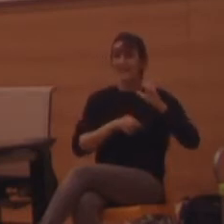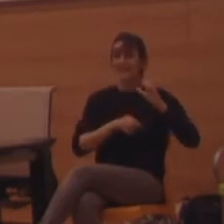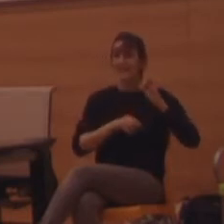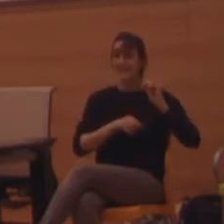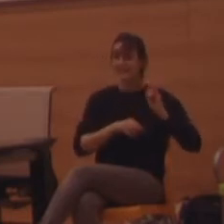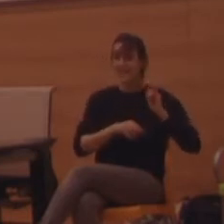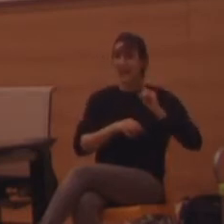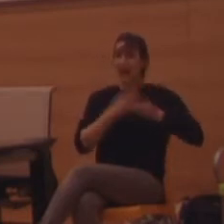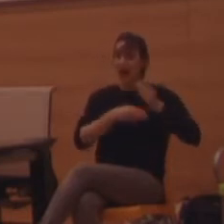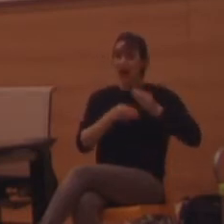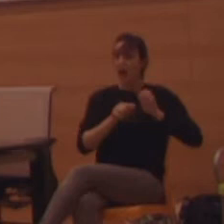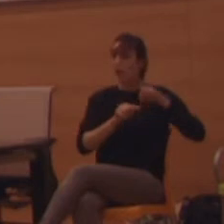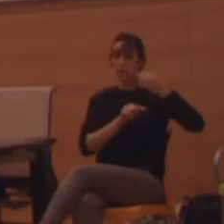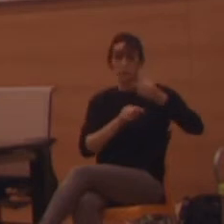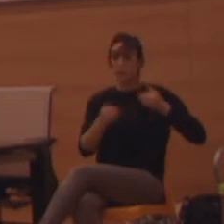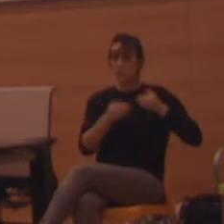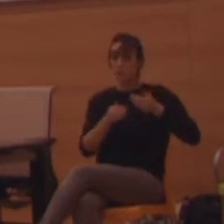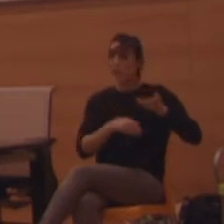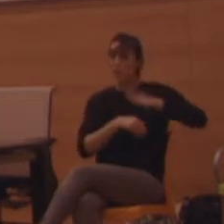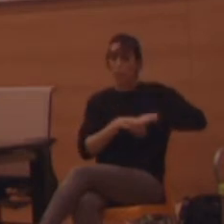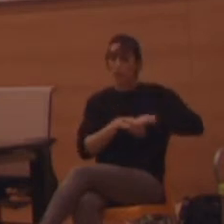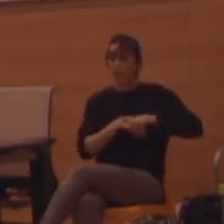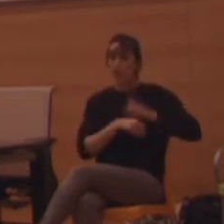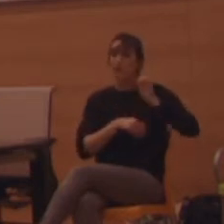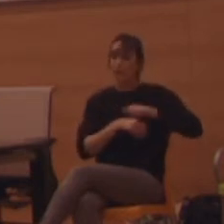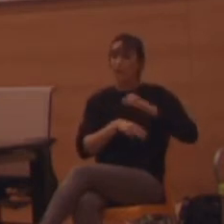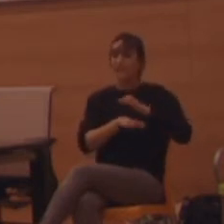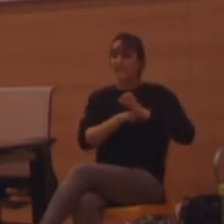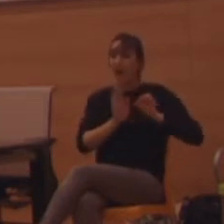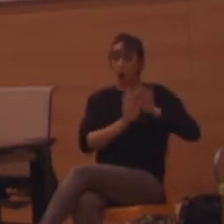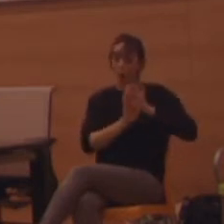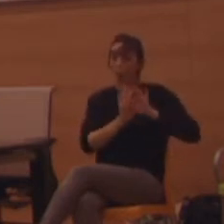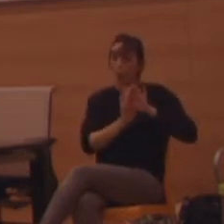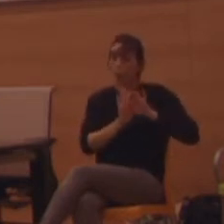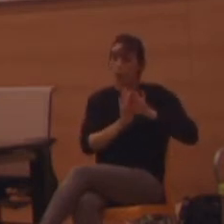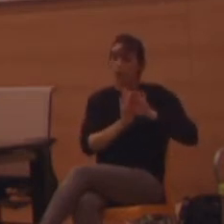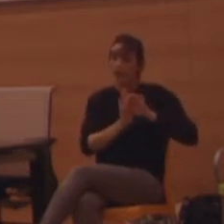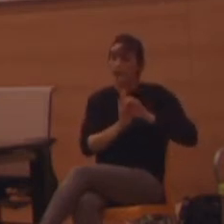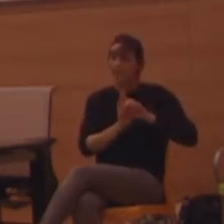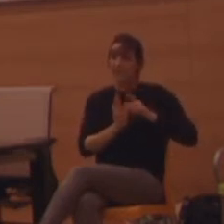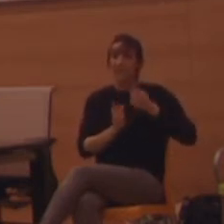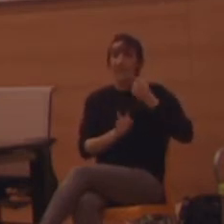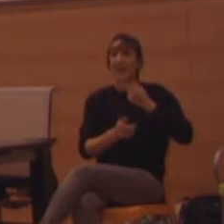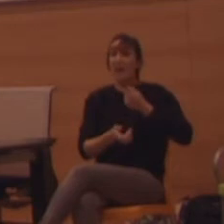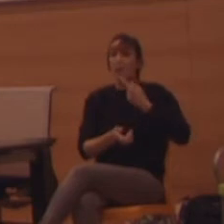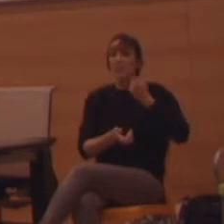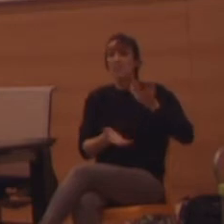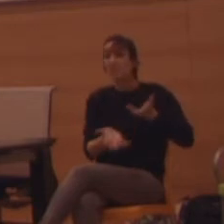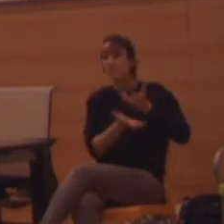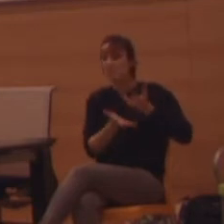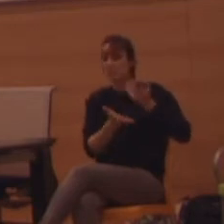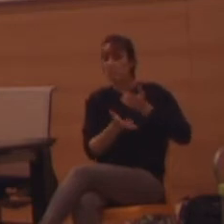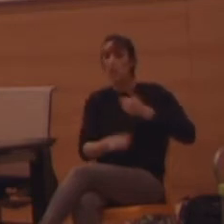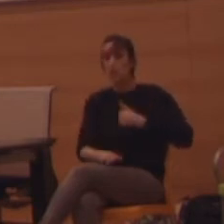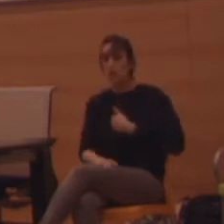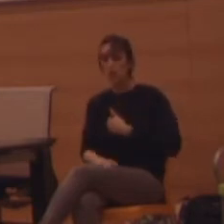pueden morir no solamente por el pie diabético, sino hasta por úlceras, por ejemplo, venosas, que a veces parecen que no tienen tanta importancia. Y yo he visto